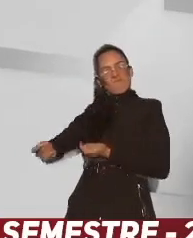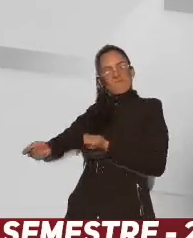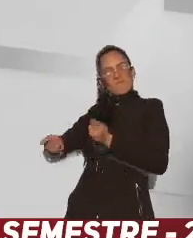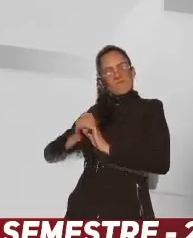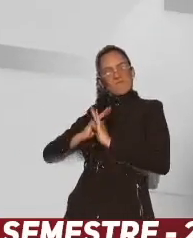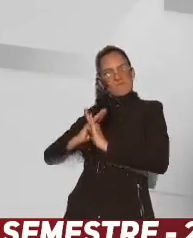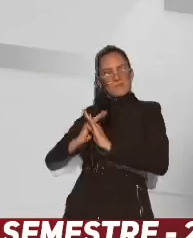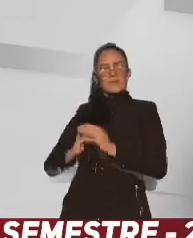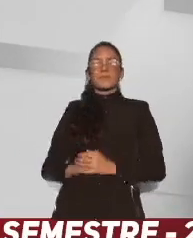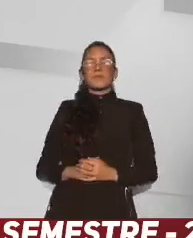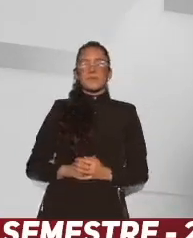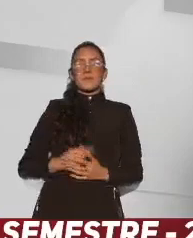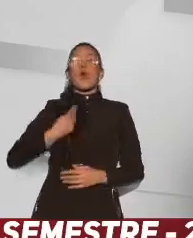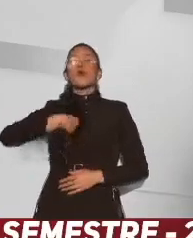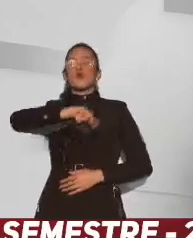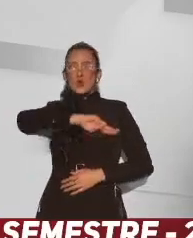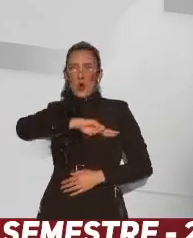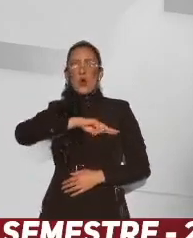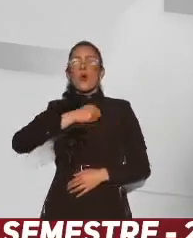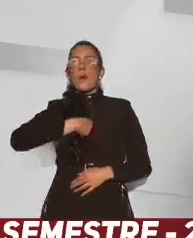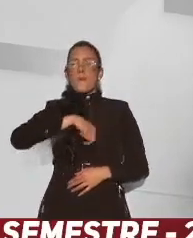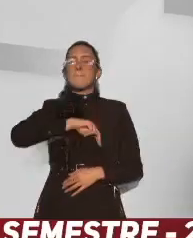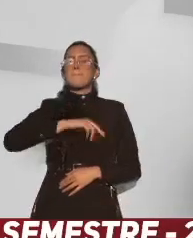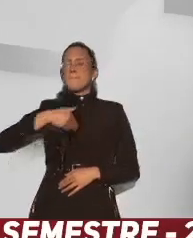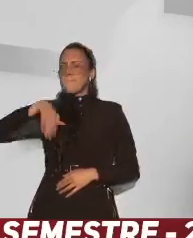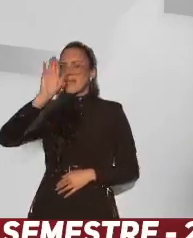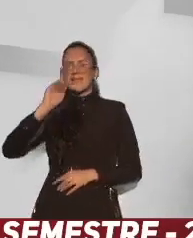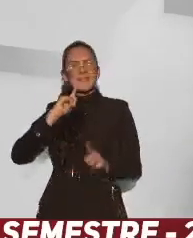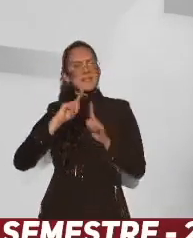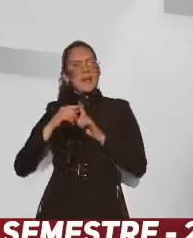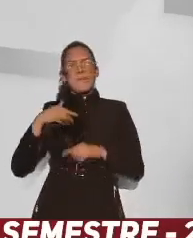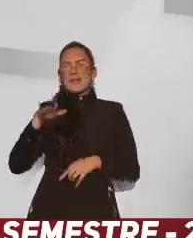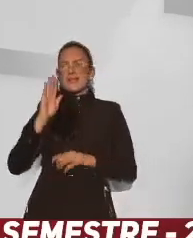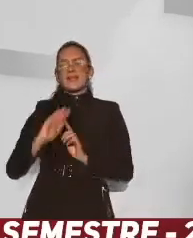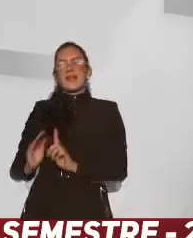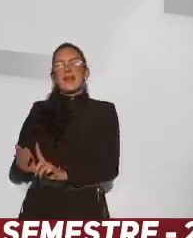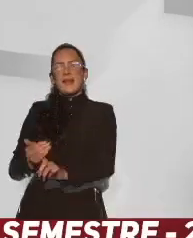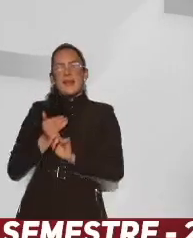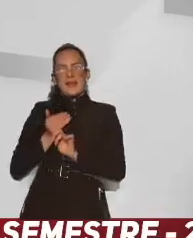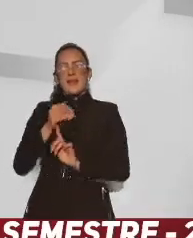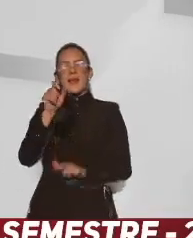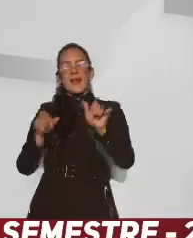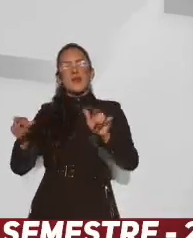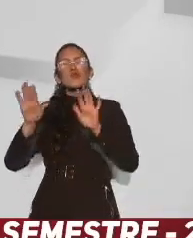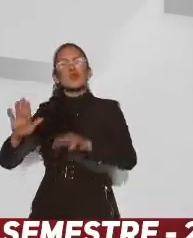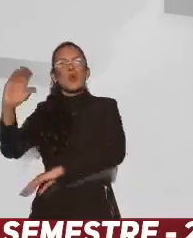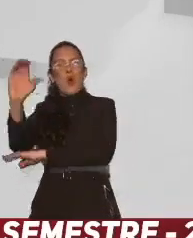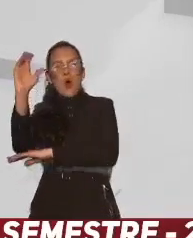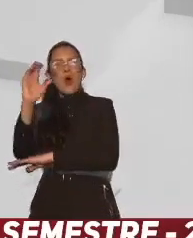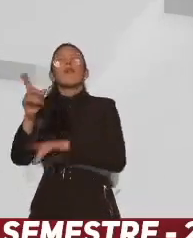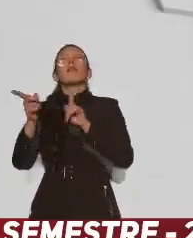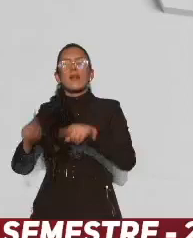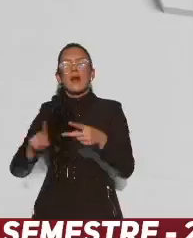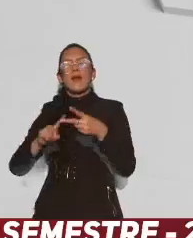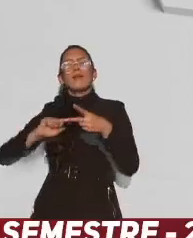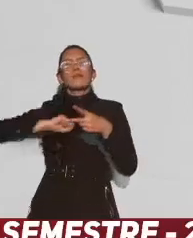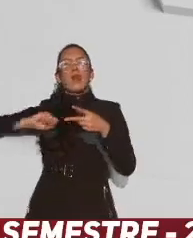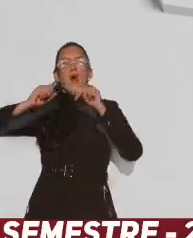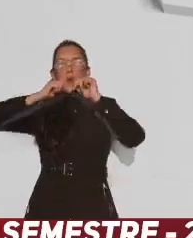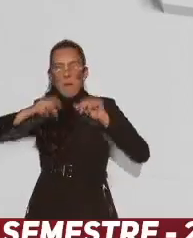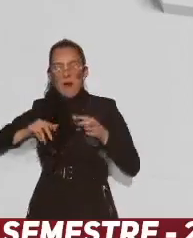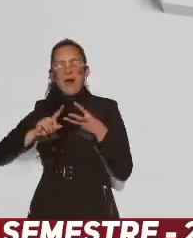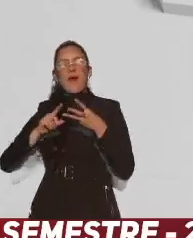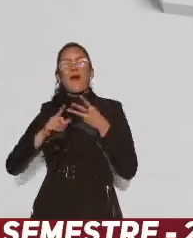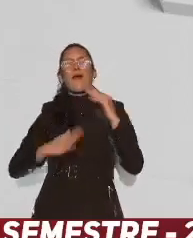Estamos comprometidos con la protección del pueblo colombiano, con los derechos humanos, con la equidad de